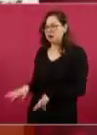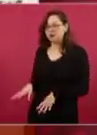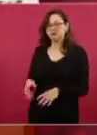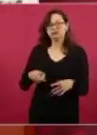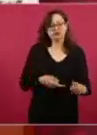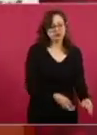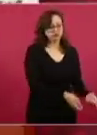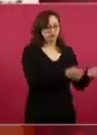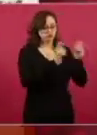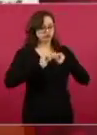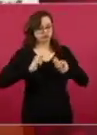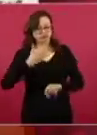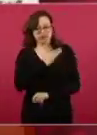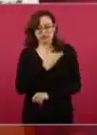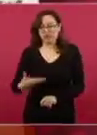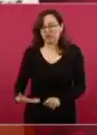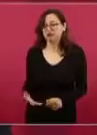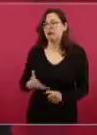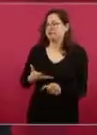rehabilitando